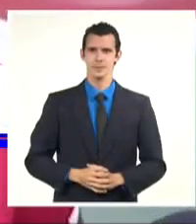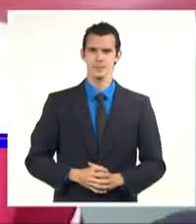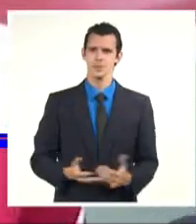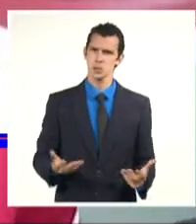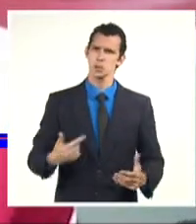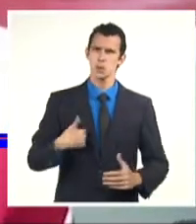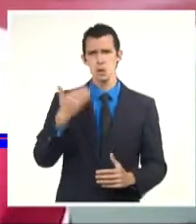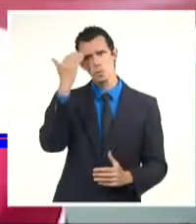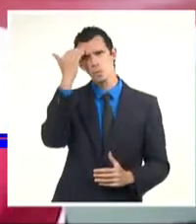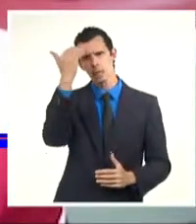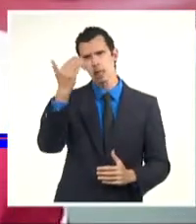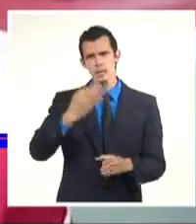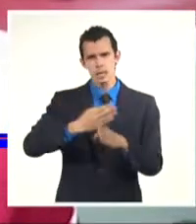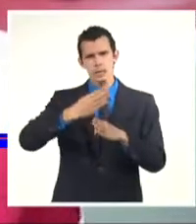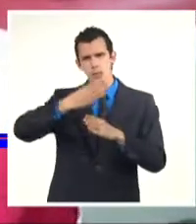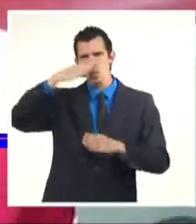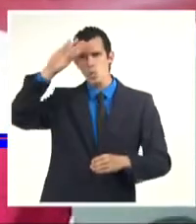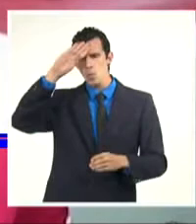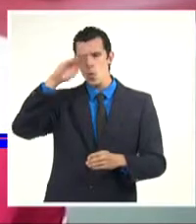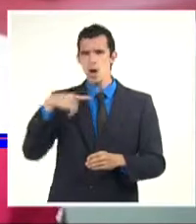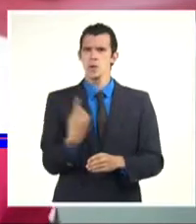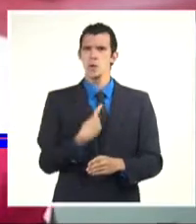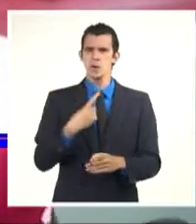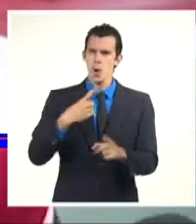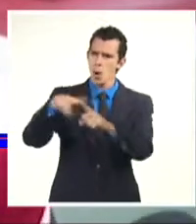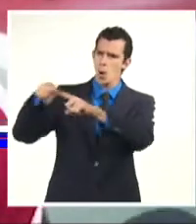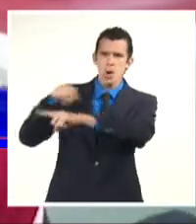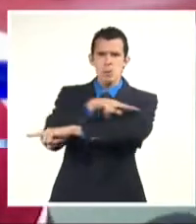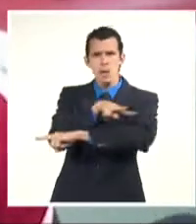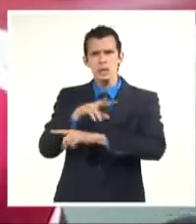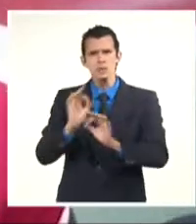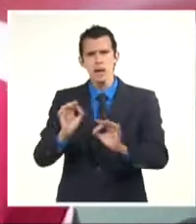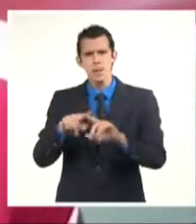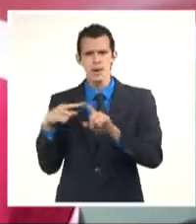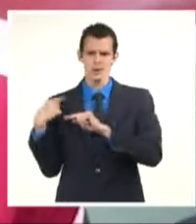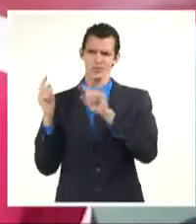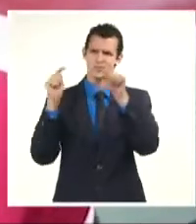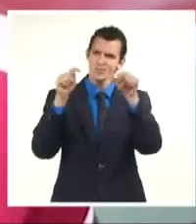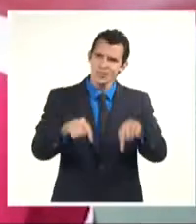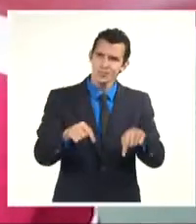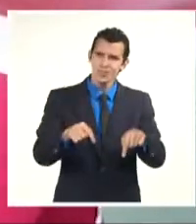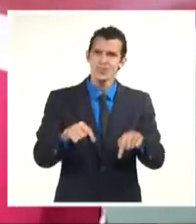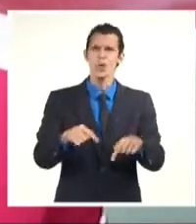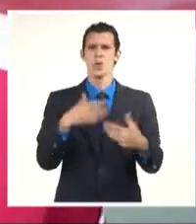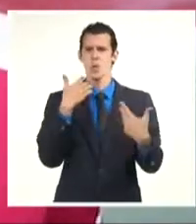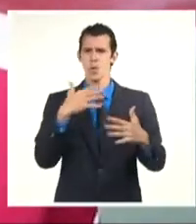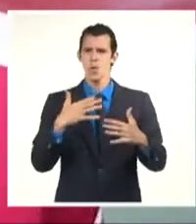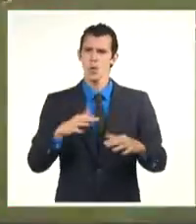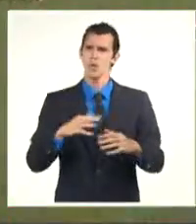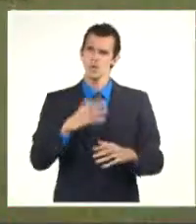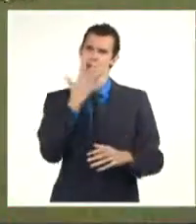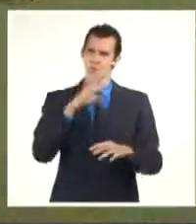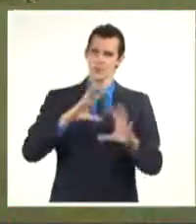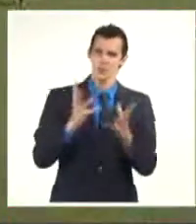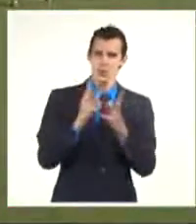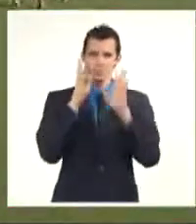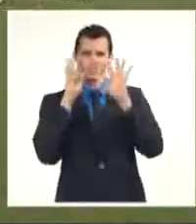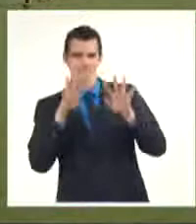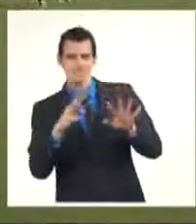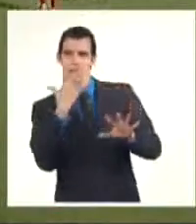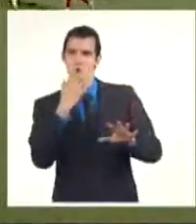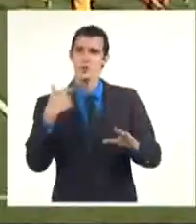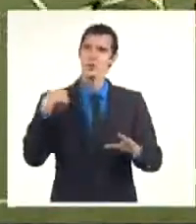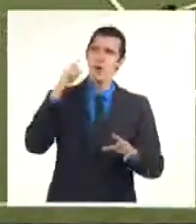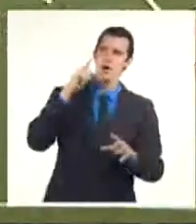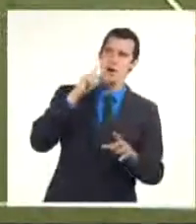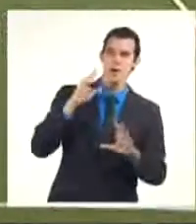una vez más como si estuviéramos en casa, porque hemos jugado antes en La Habana. A mis compañeros siempre les decimos que hay que levantar la cabeza